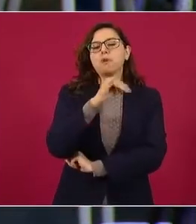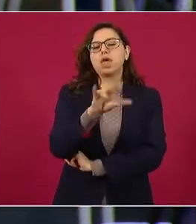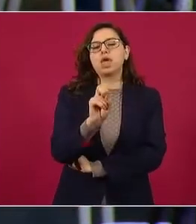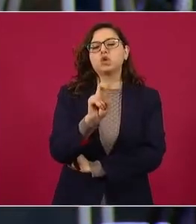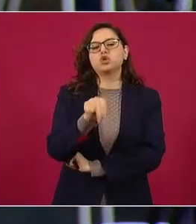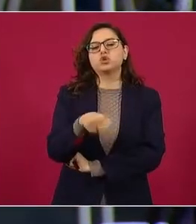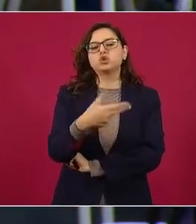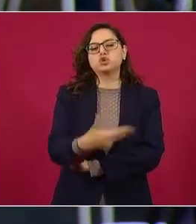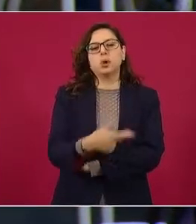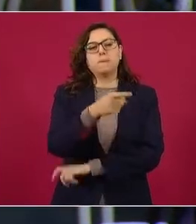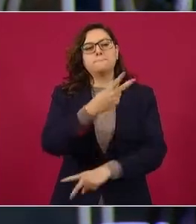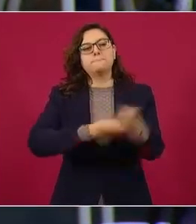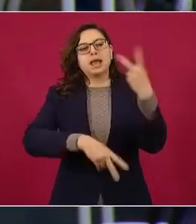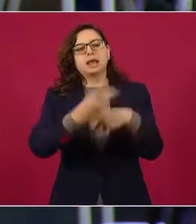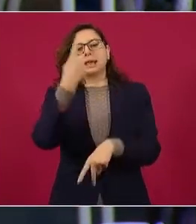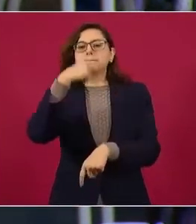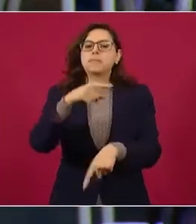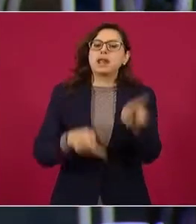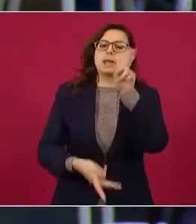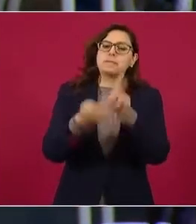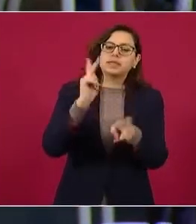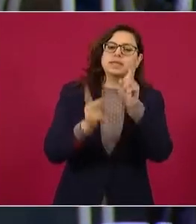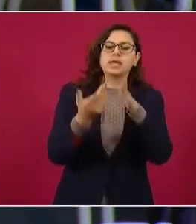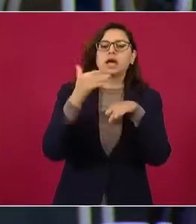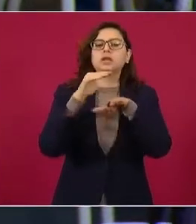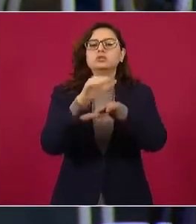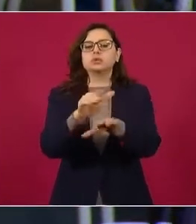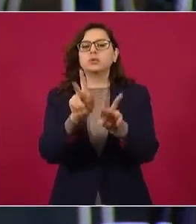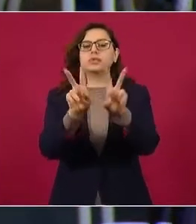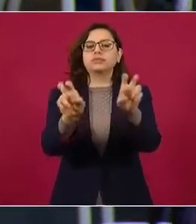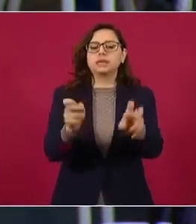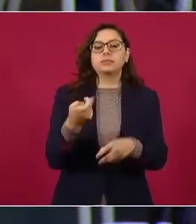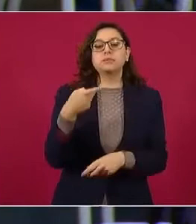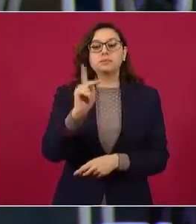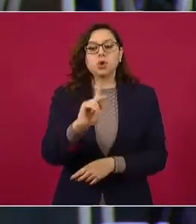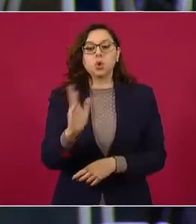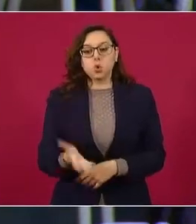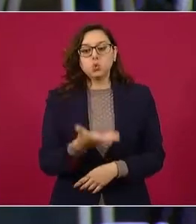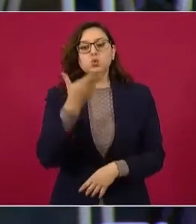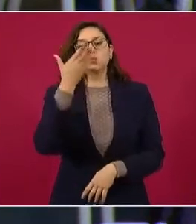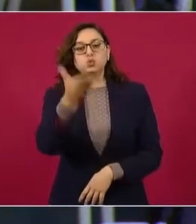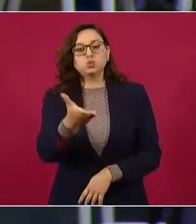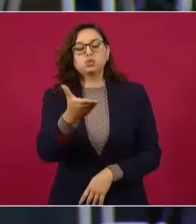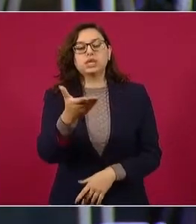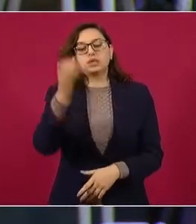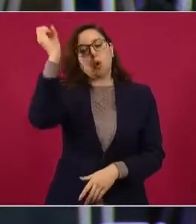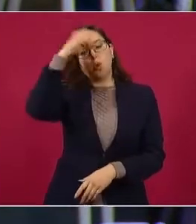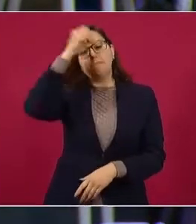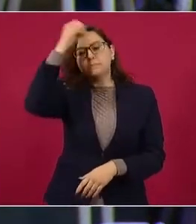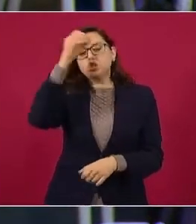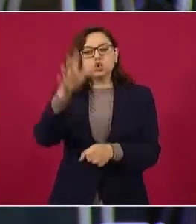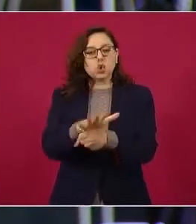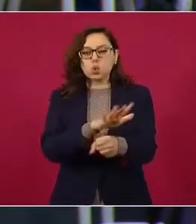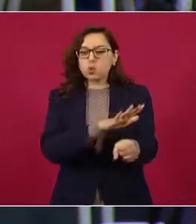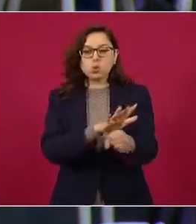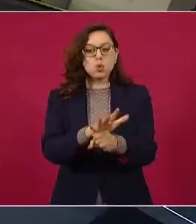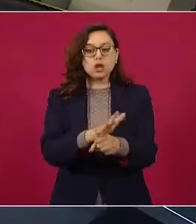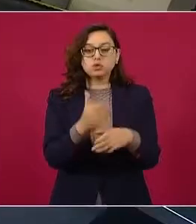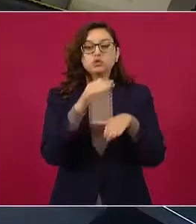manifestado su postura, pero quisiera que usted la reitera. ¿Qué es lo que usted reitera respecto a esta postura de Ken